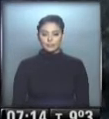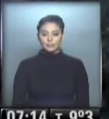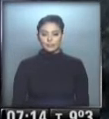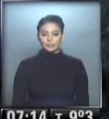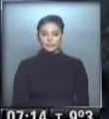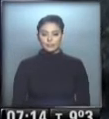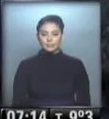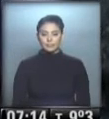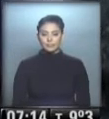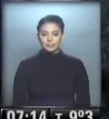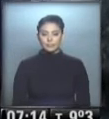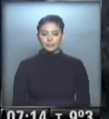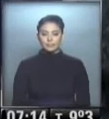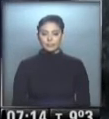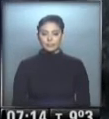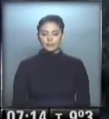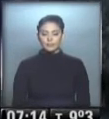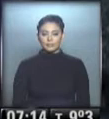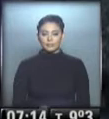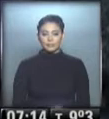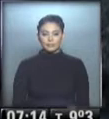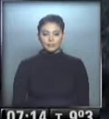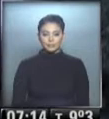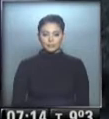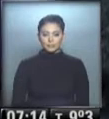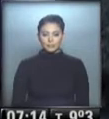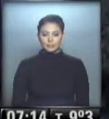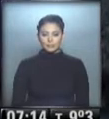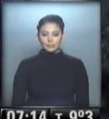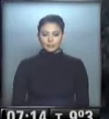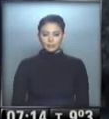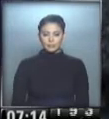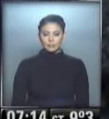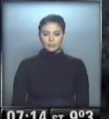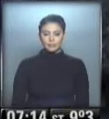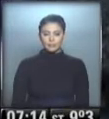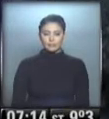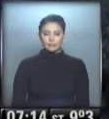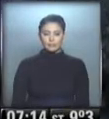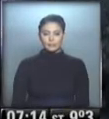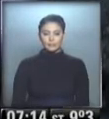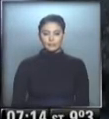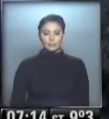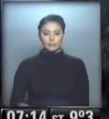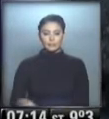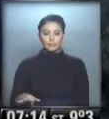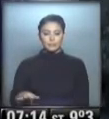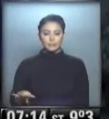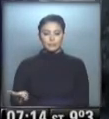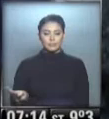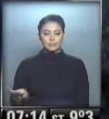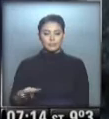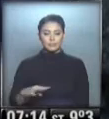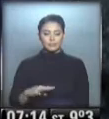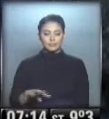mundial liberación la situación fue anda más grave pues aparecemos como